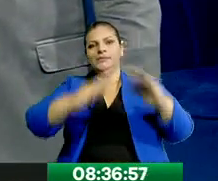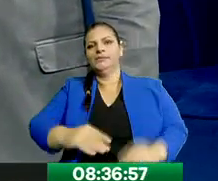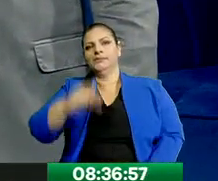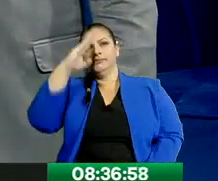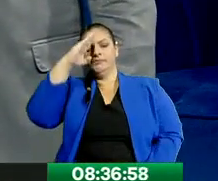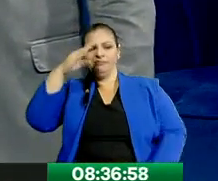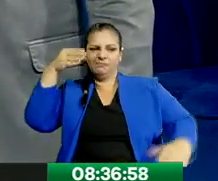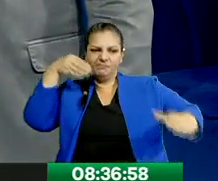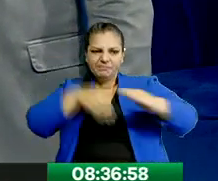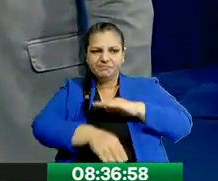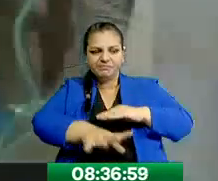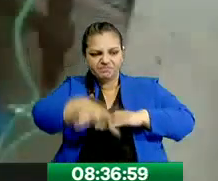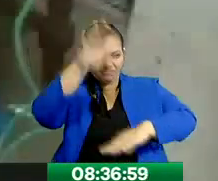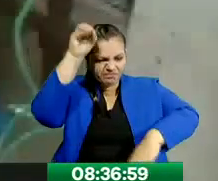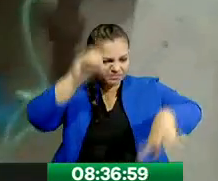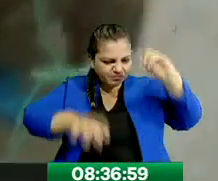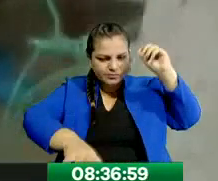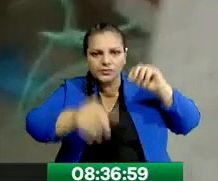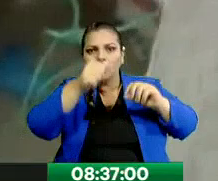droga. Veamos.